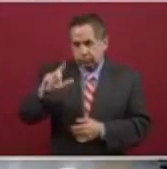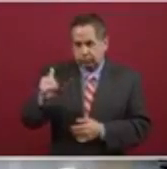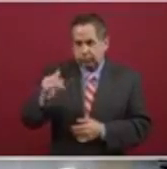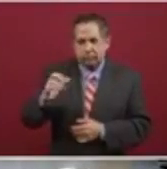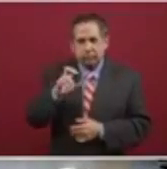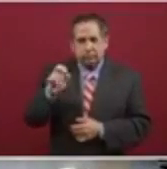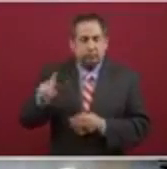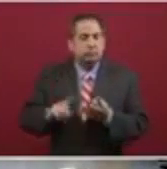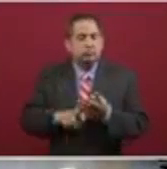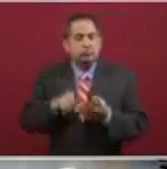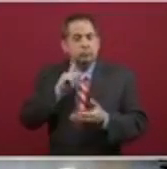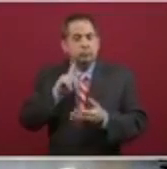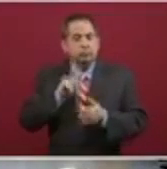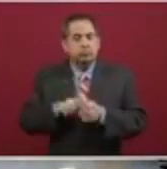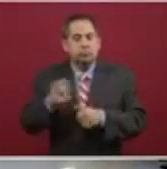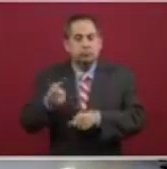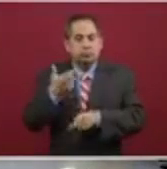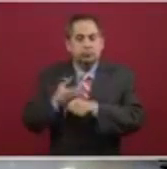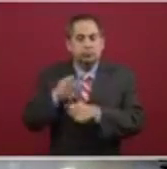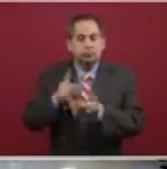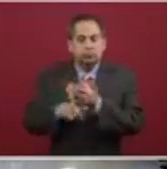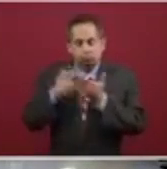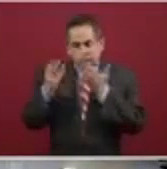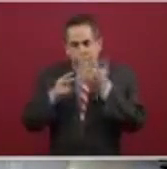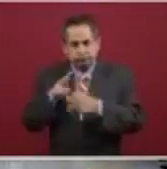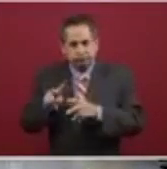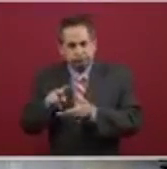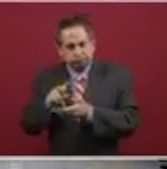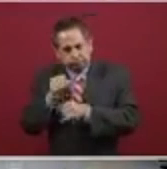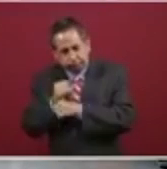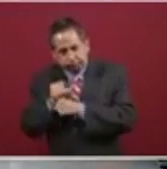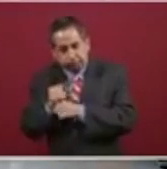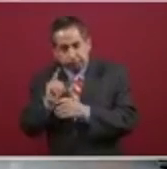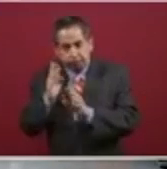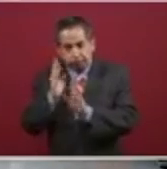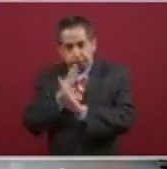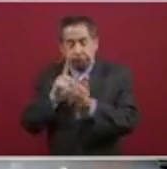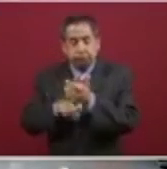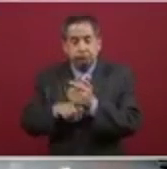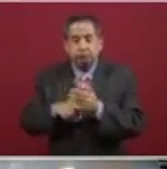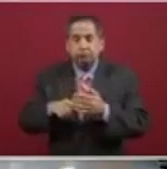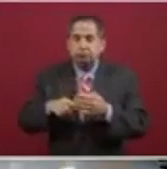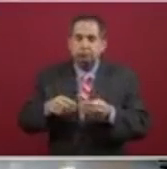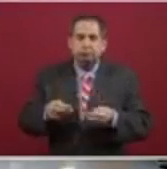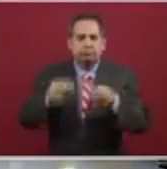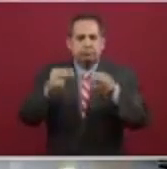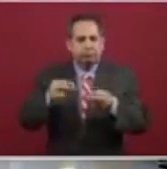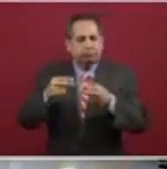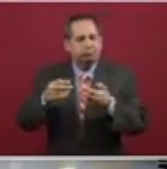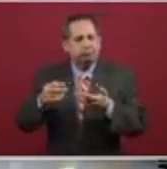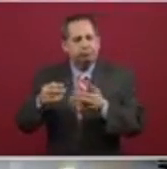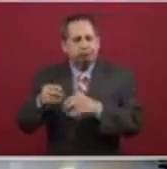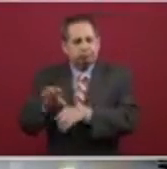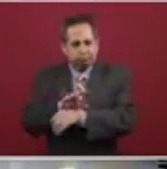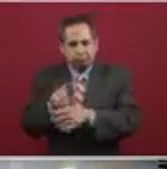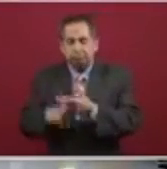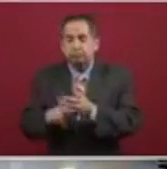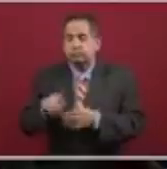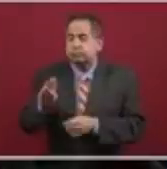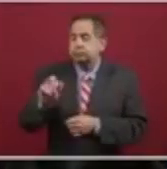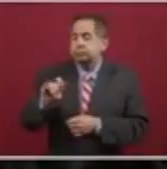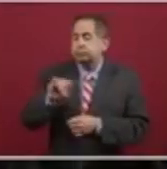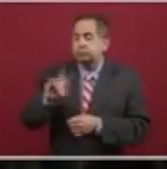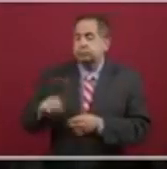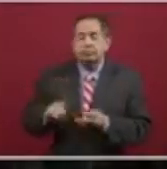la ciudadana secretaria en el área de análisis y vigilancia del mercado eléctrico, Beatriz Laura Arellano,